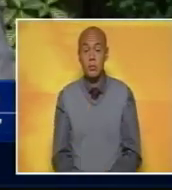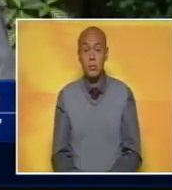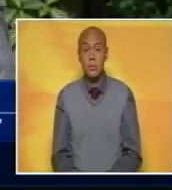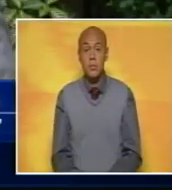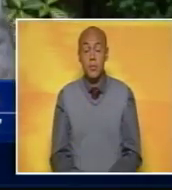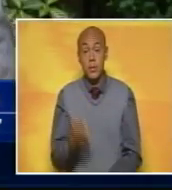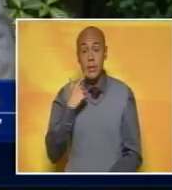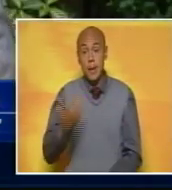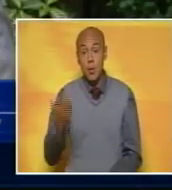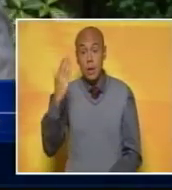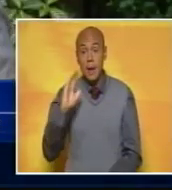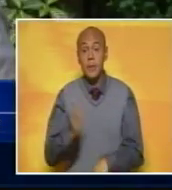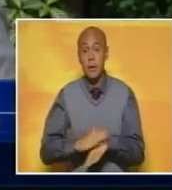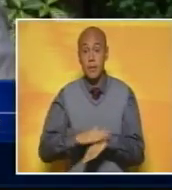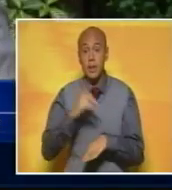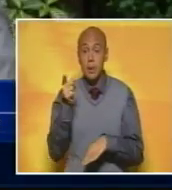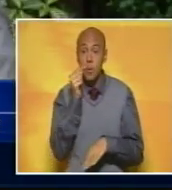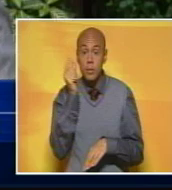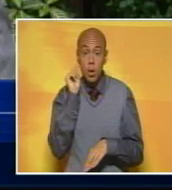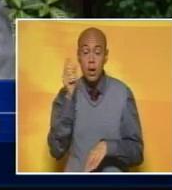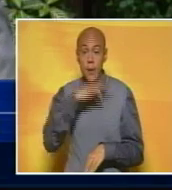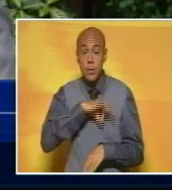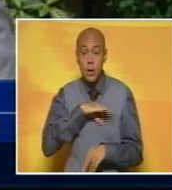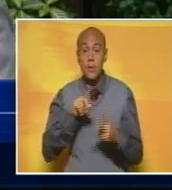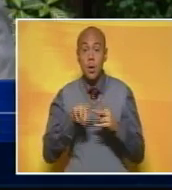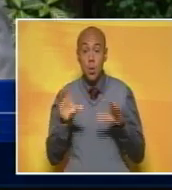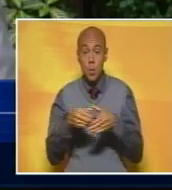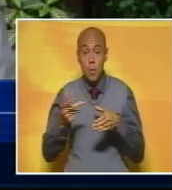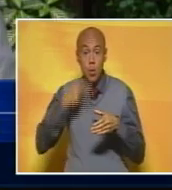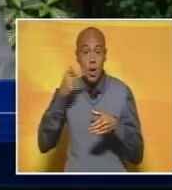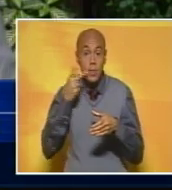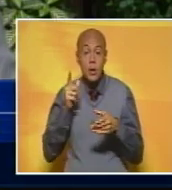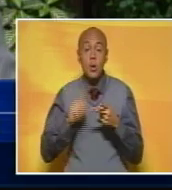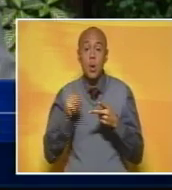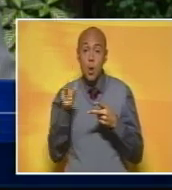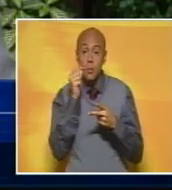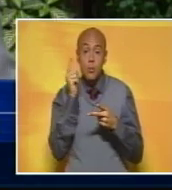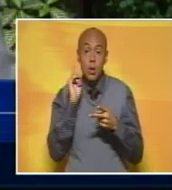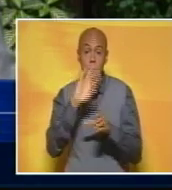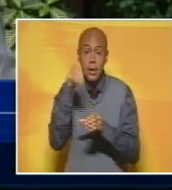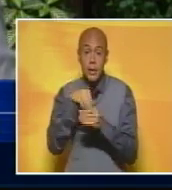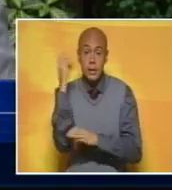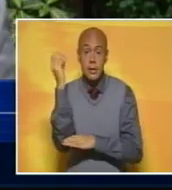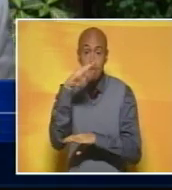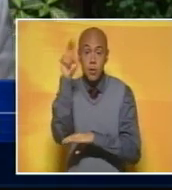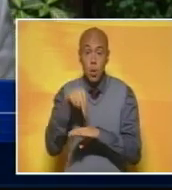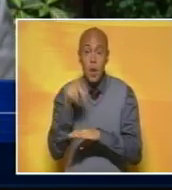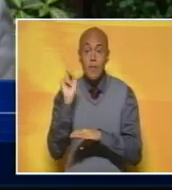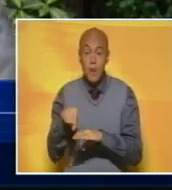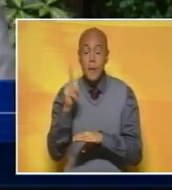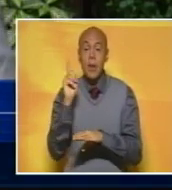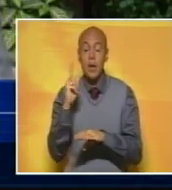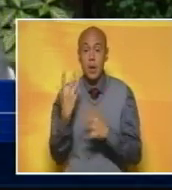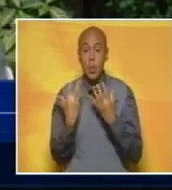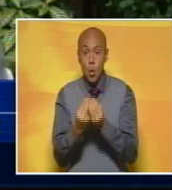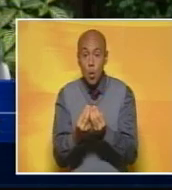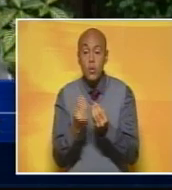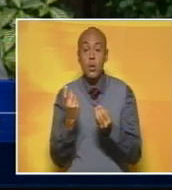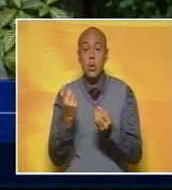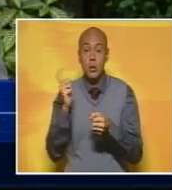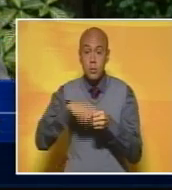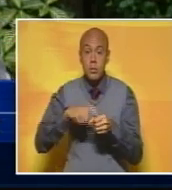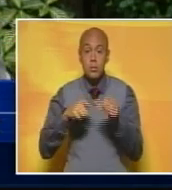Se hace importantísimo que la clase política, los partidos que están representados en la Asamblea Nacional acompañen la agenda de protesta por una agenda de